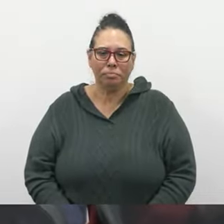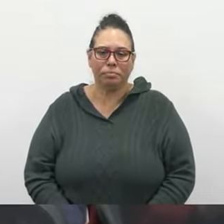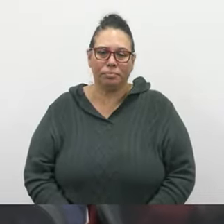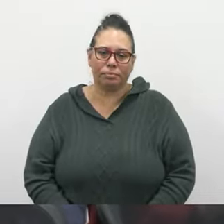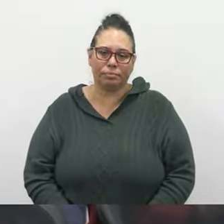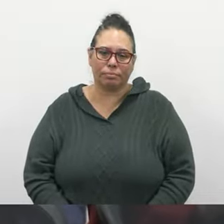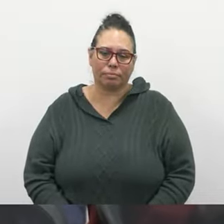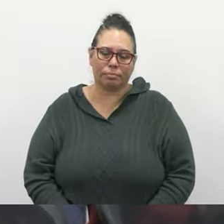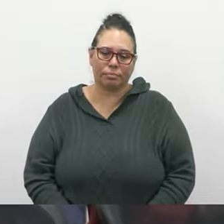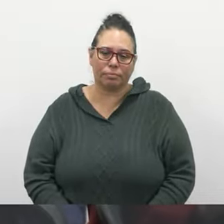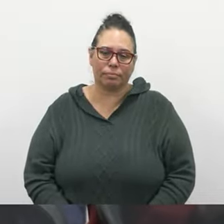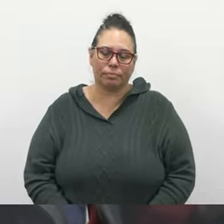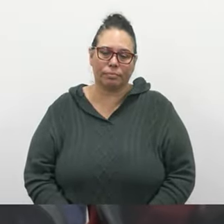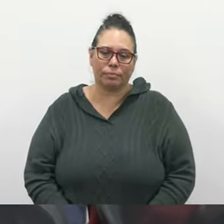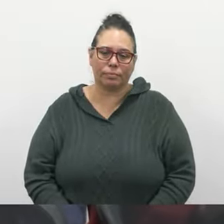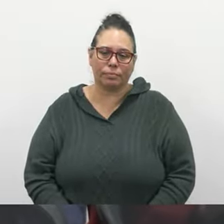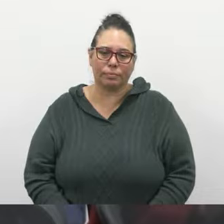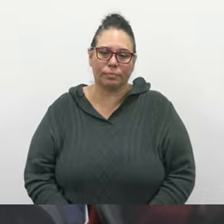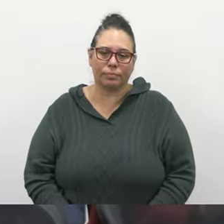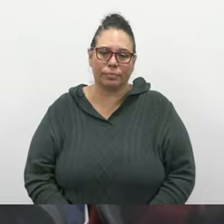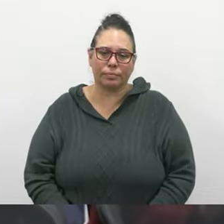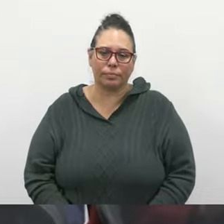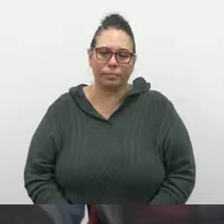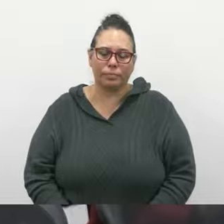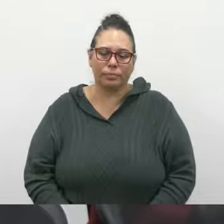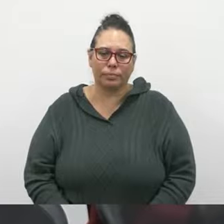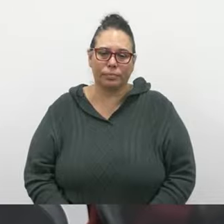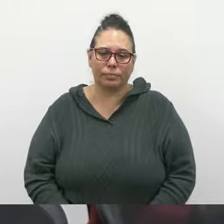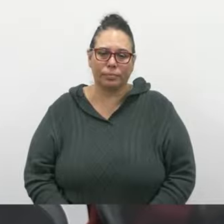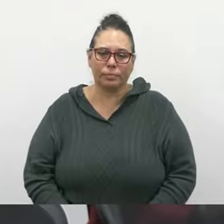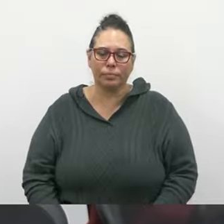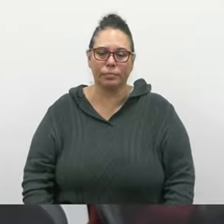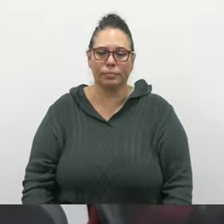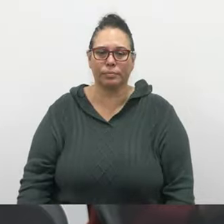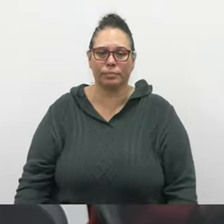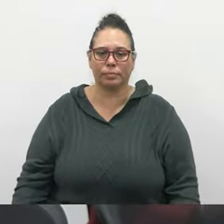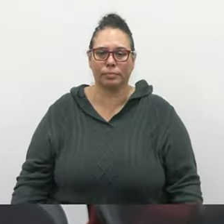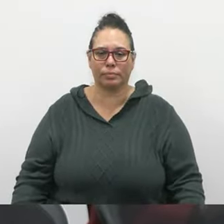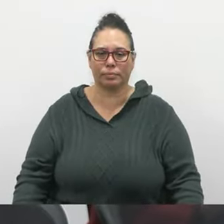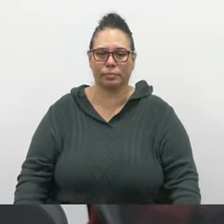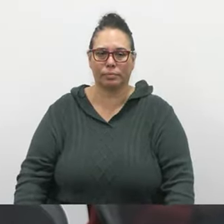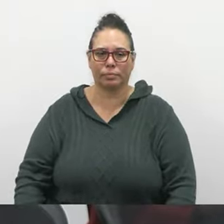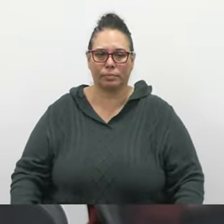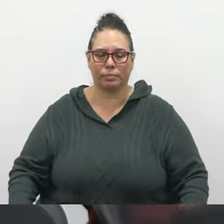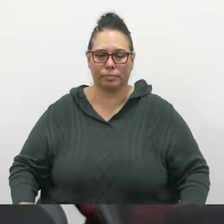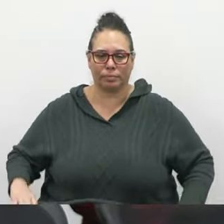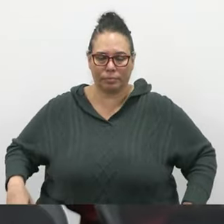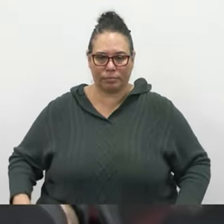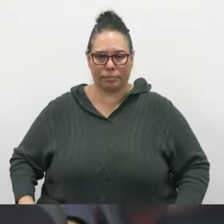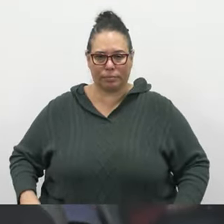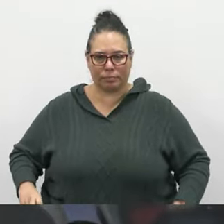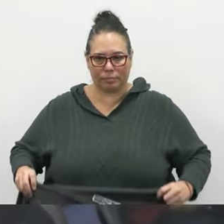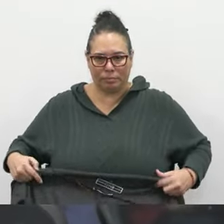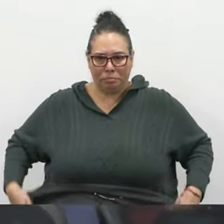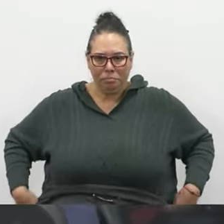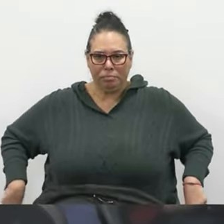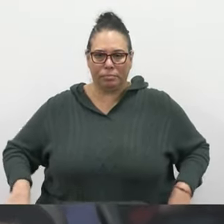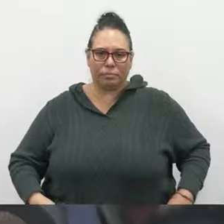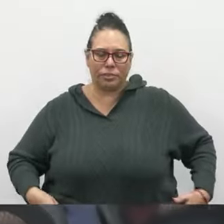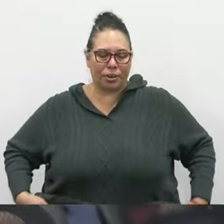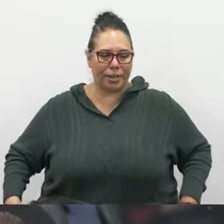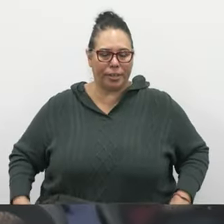Yo soy una madre que me está ayudando ese centro como a mis 2 hijos. Como pueden mirar, ahorita hay